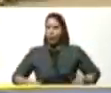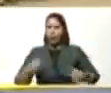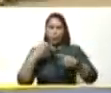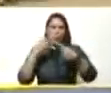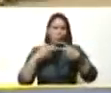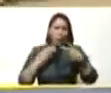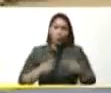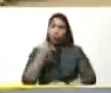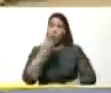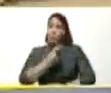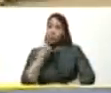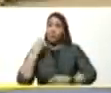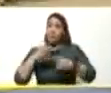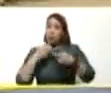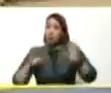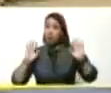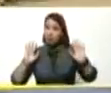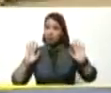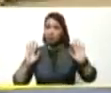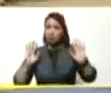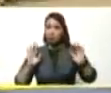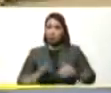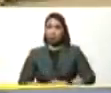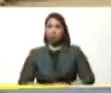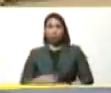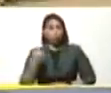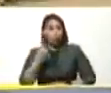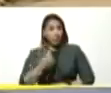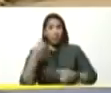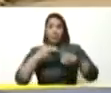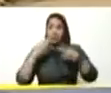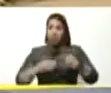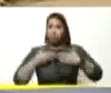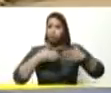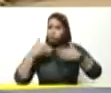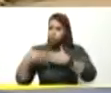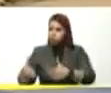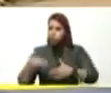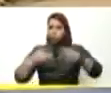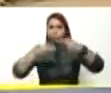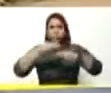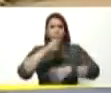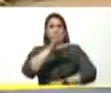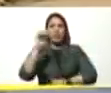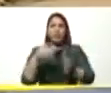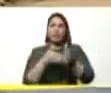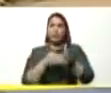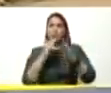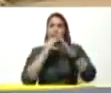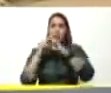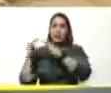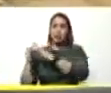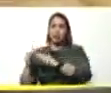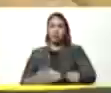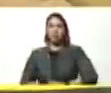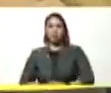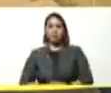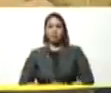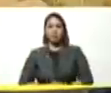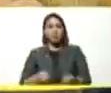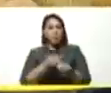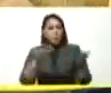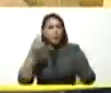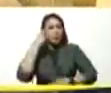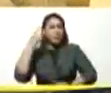materiales nada más. En materiales para garantizar construir 500.000 viviendas. ¿Ustedes